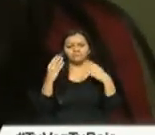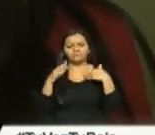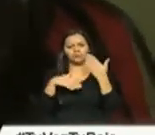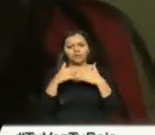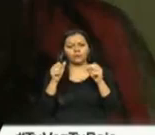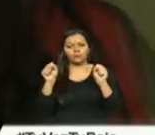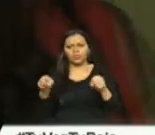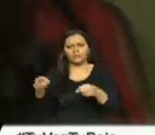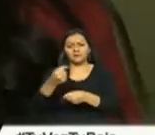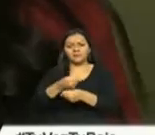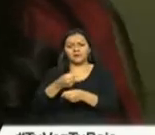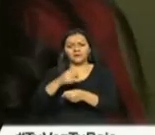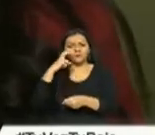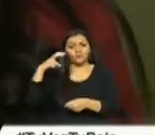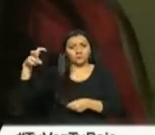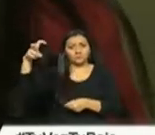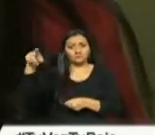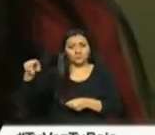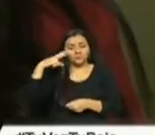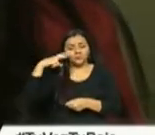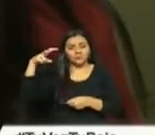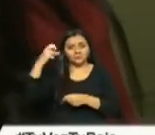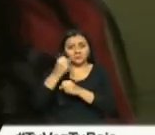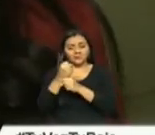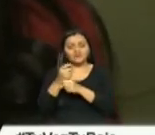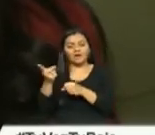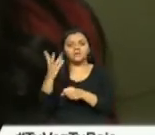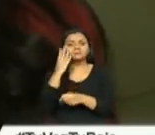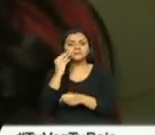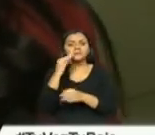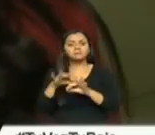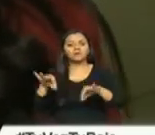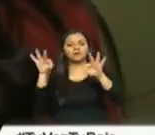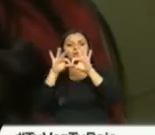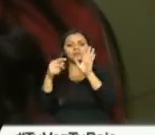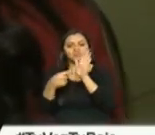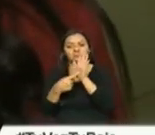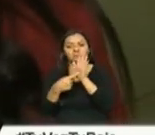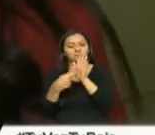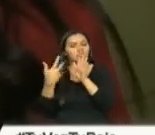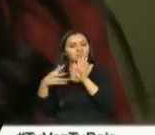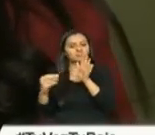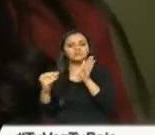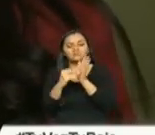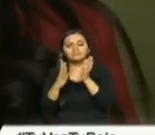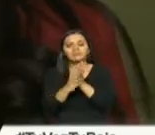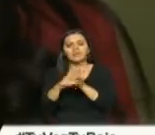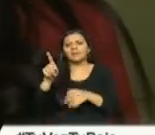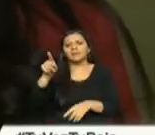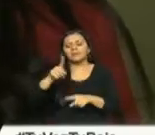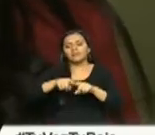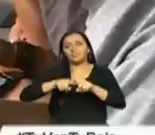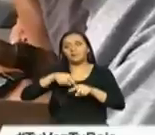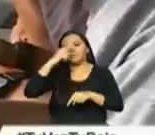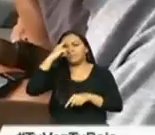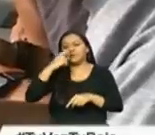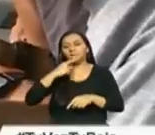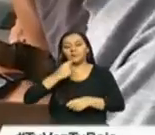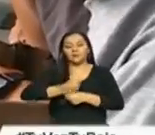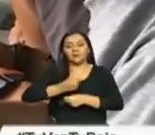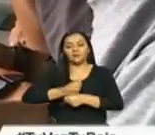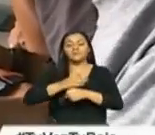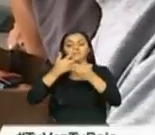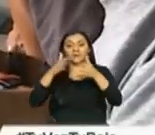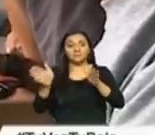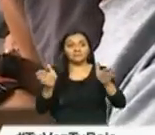realizar determinado oficio. El requisito fundamental es la experiencia, también va a variar de acuerdo a cada perfil ocupacional. Para